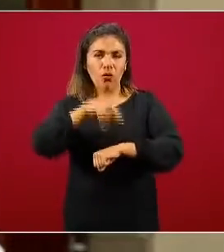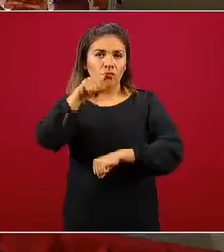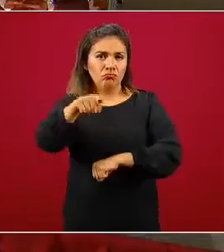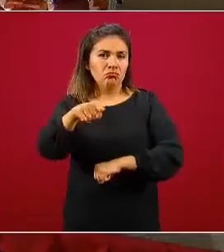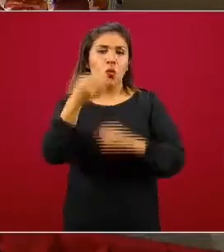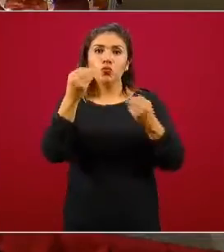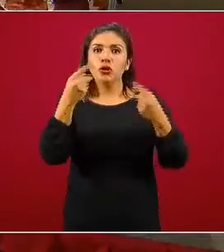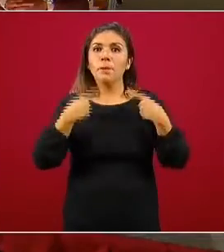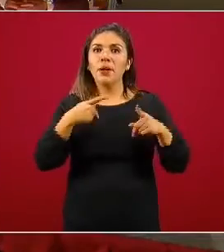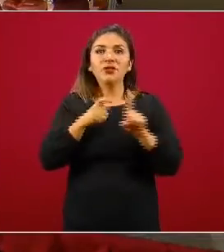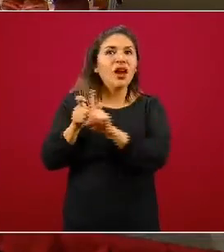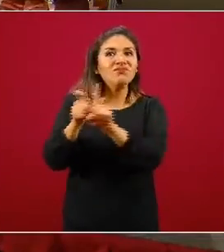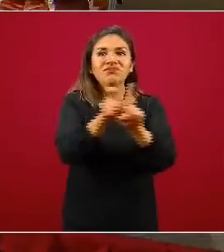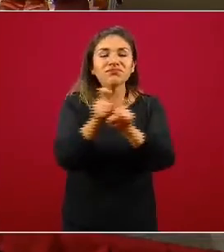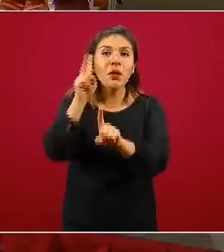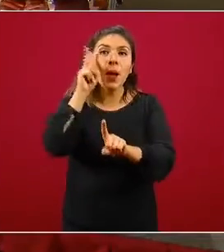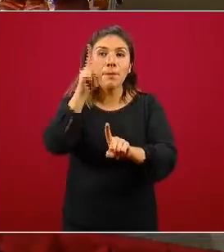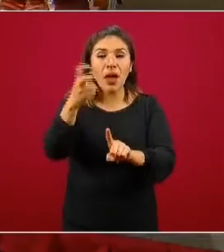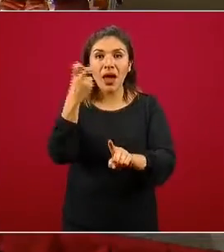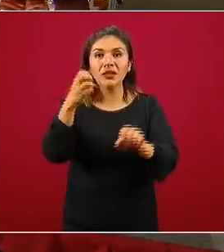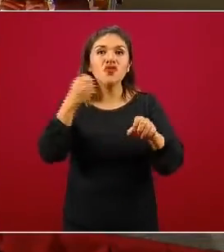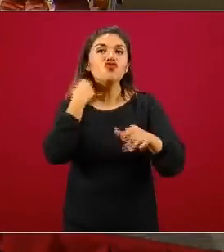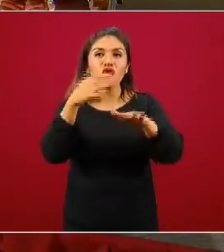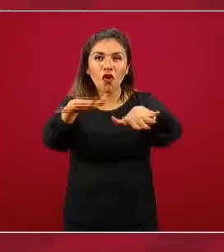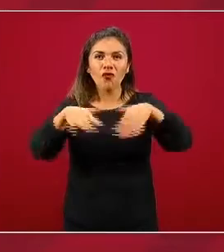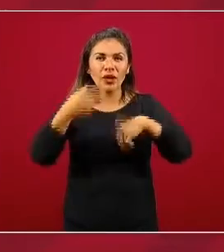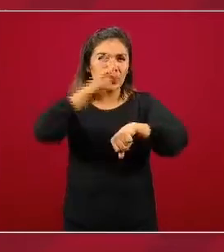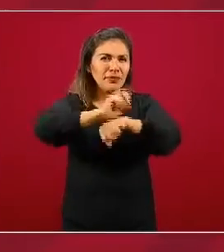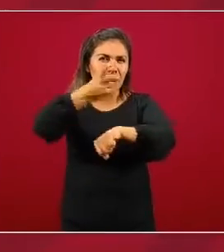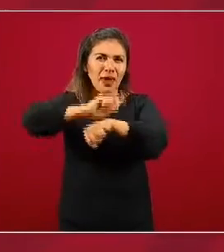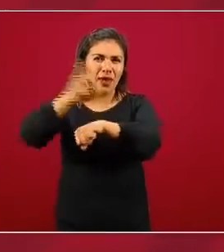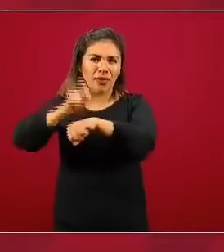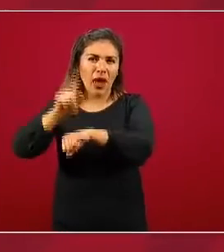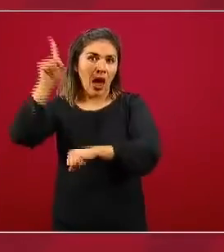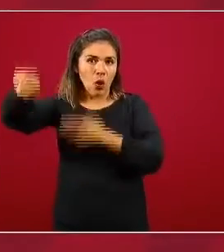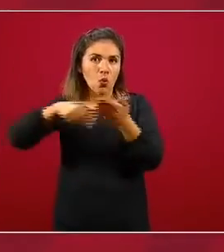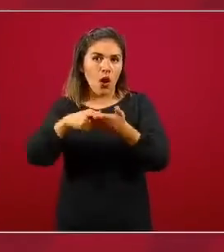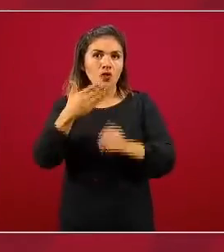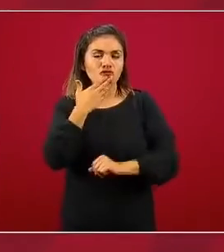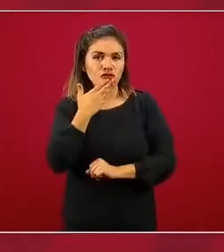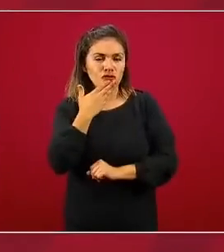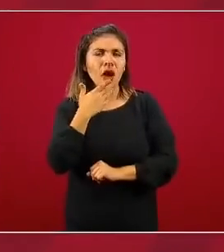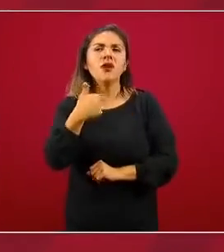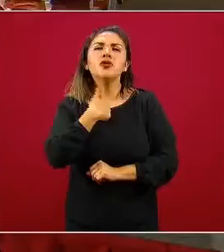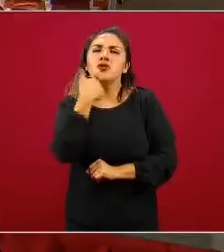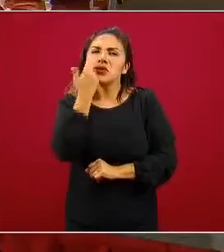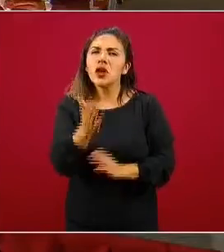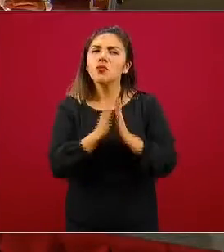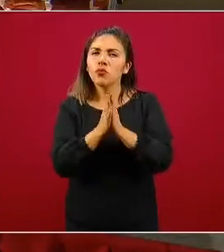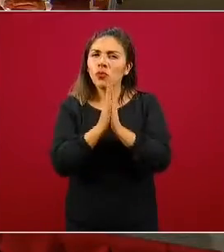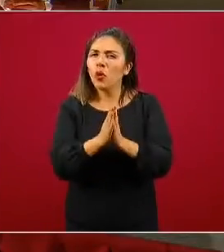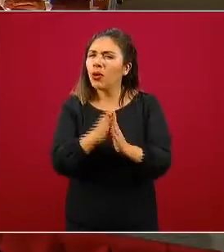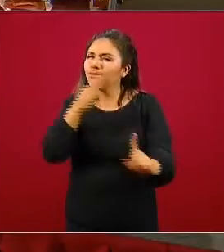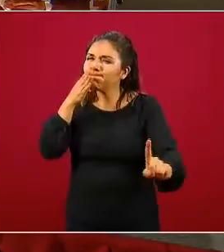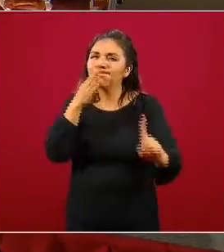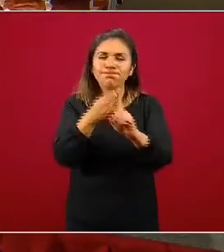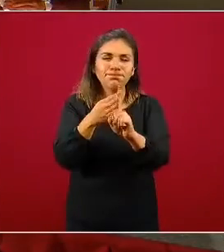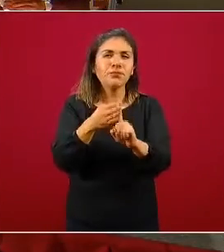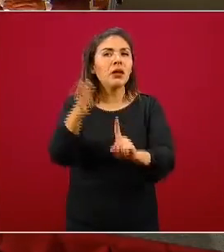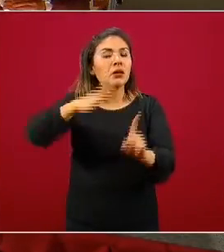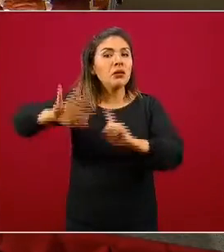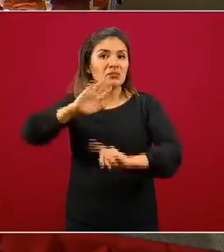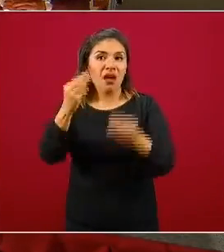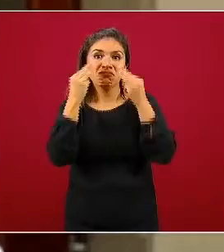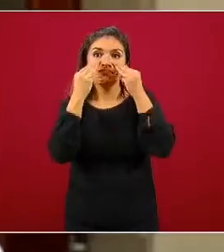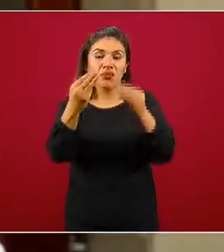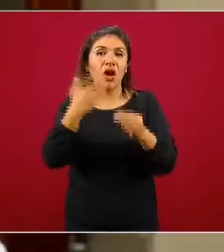muchos seguidores que ven esta conferencia de prensa cotidianamente en Sonora. Me gustaría que en el caso particular, y dado que ya se